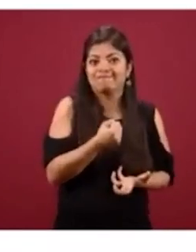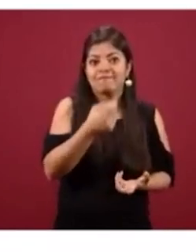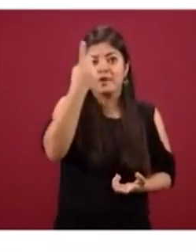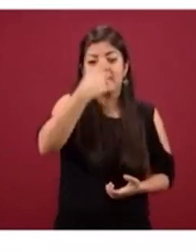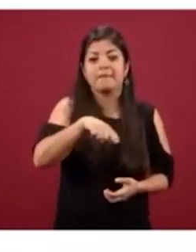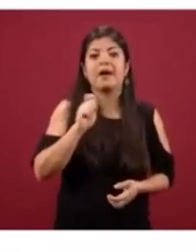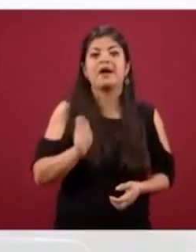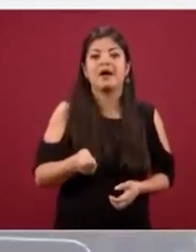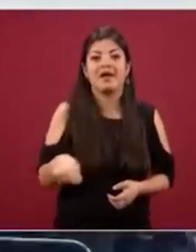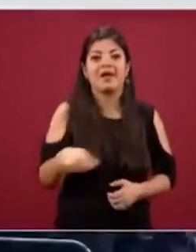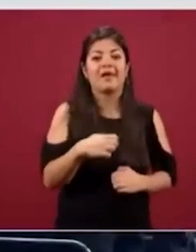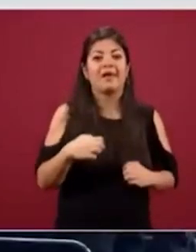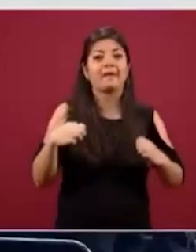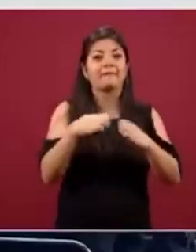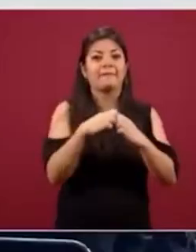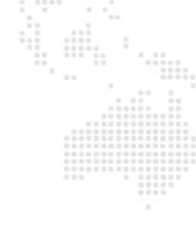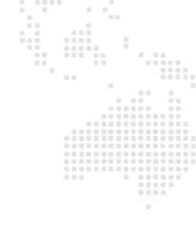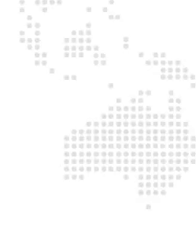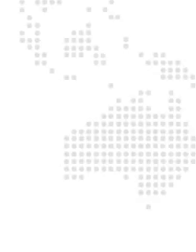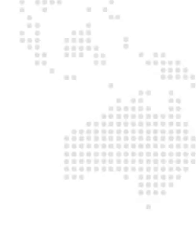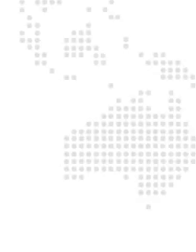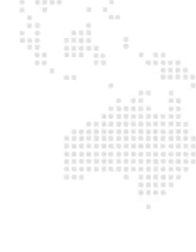reactivación económica